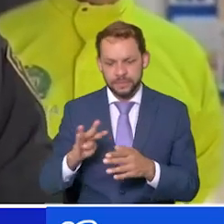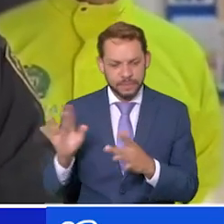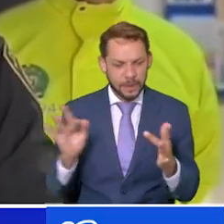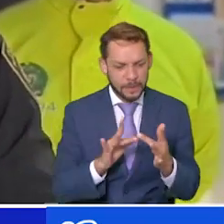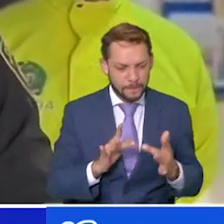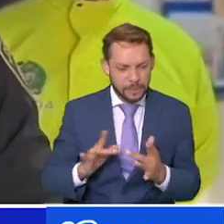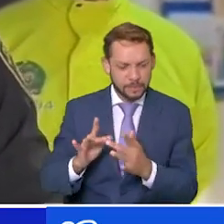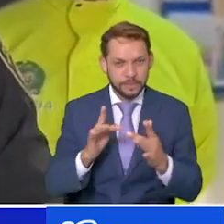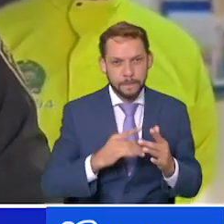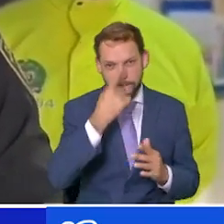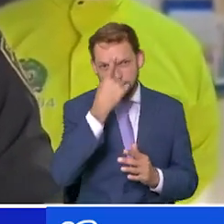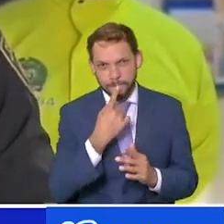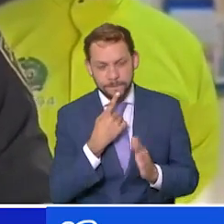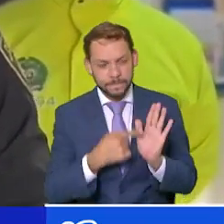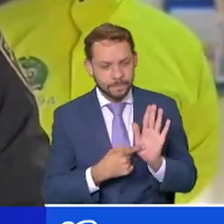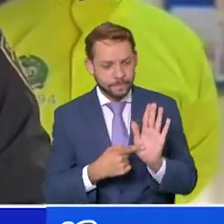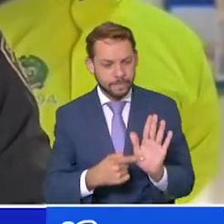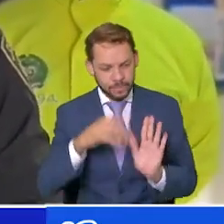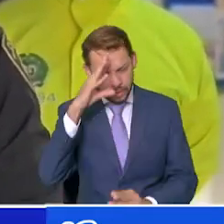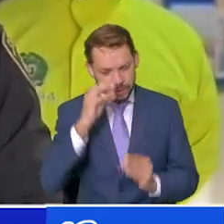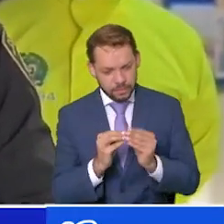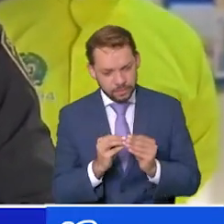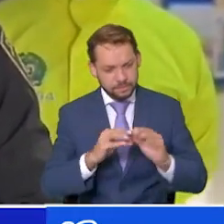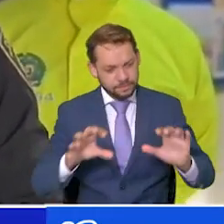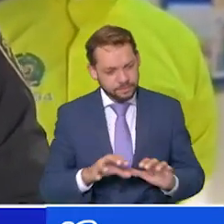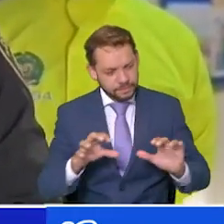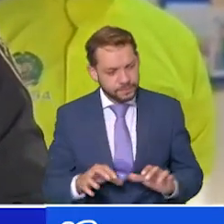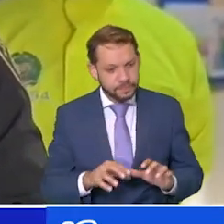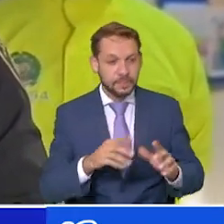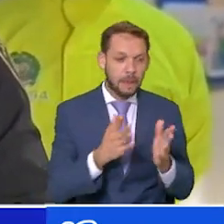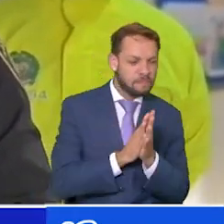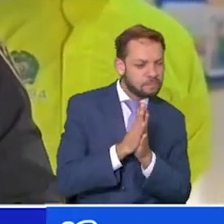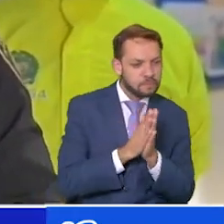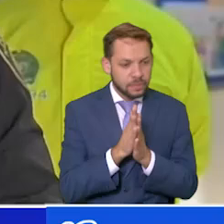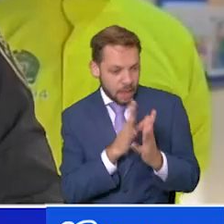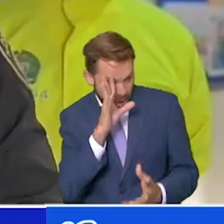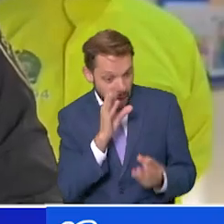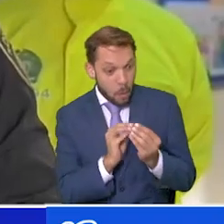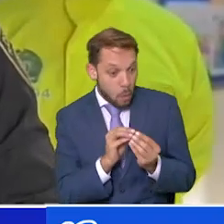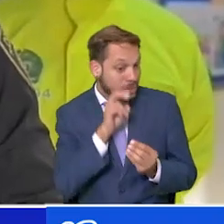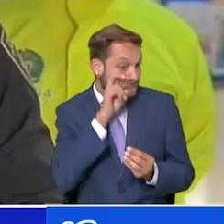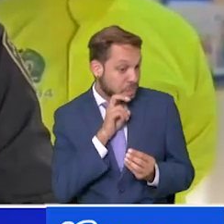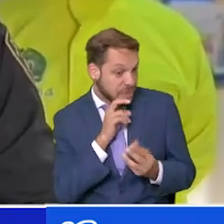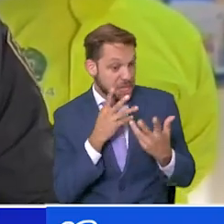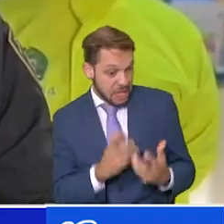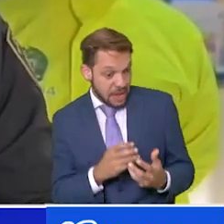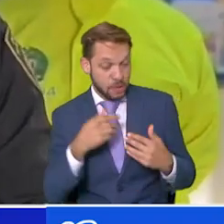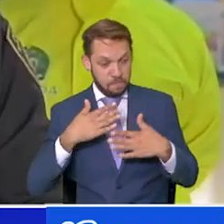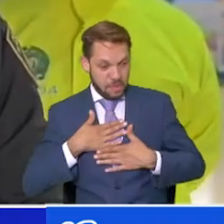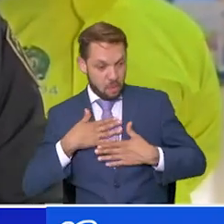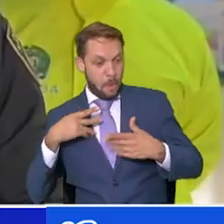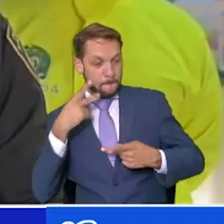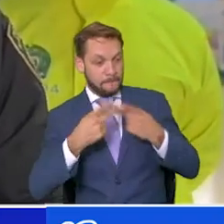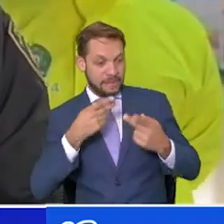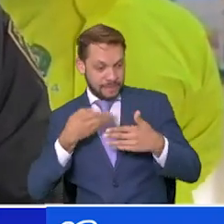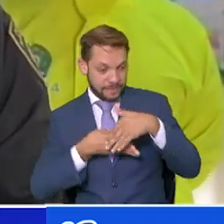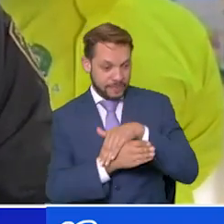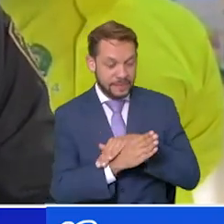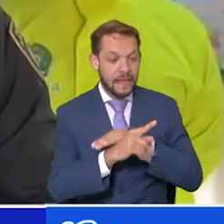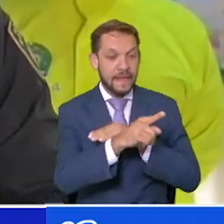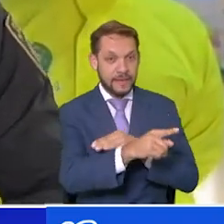potenciales víctimas, acordaban encuentros de carácter sexual, principalmente en sus lugares de residencia. Allí les proporcionaba